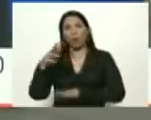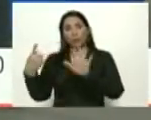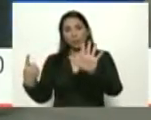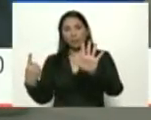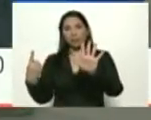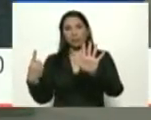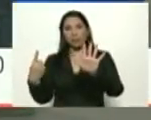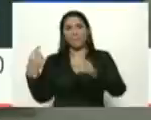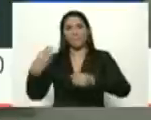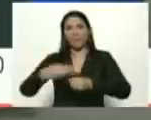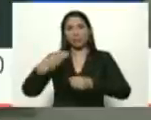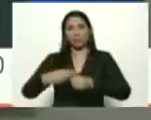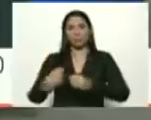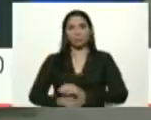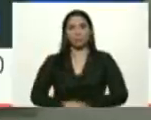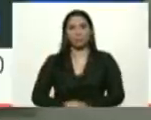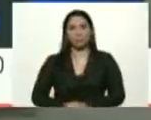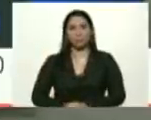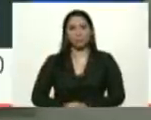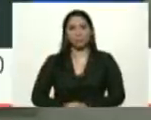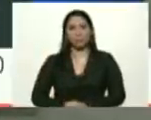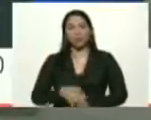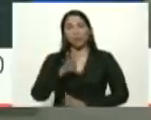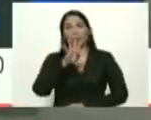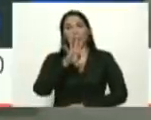58.446 petros, que son